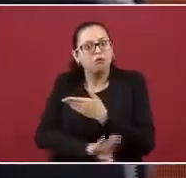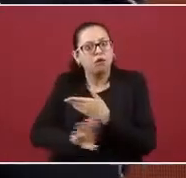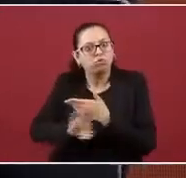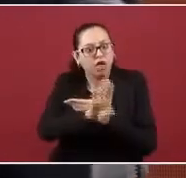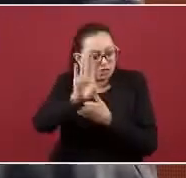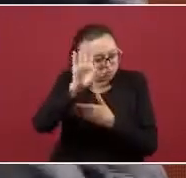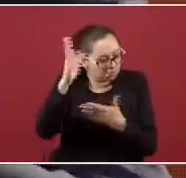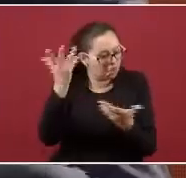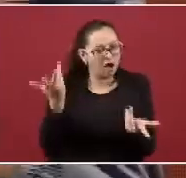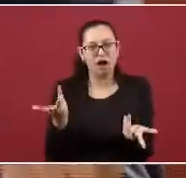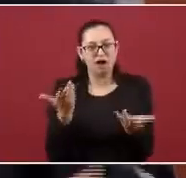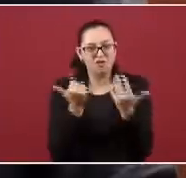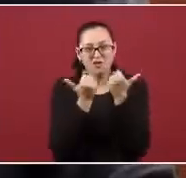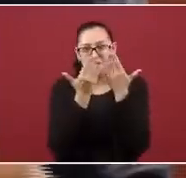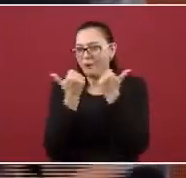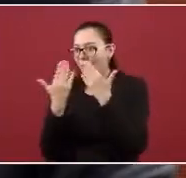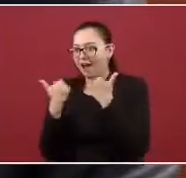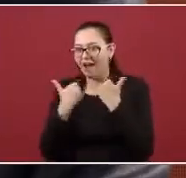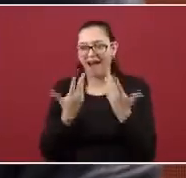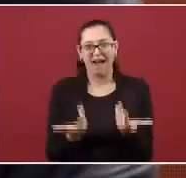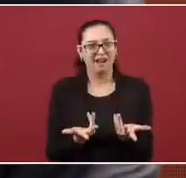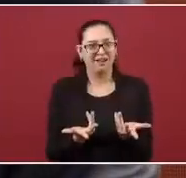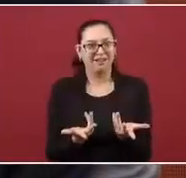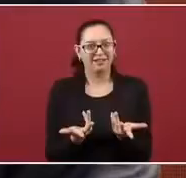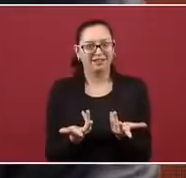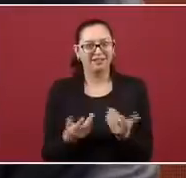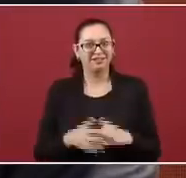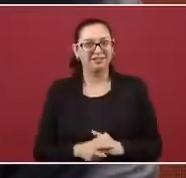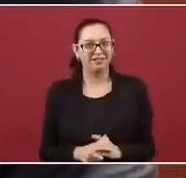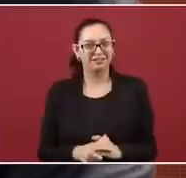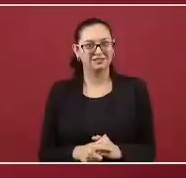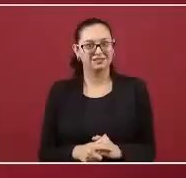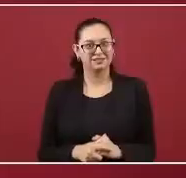En lo que se llamaba